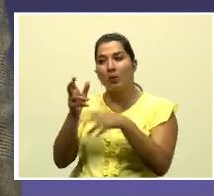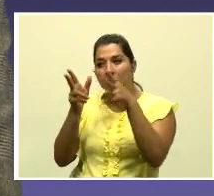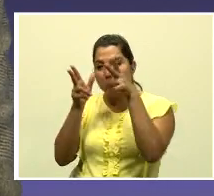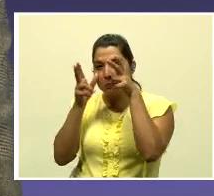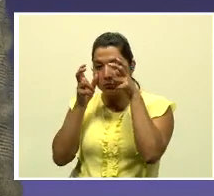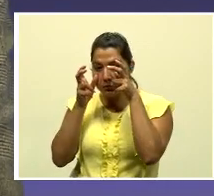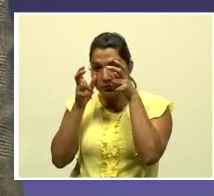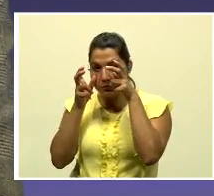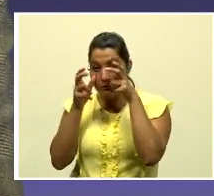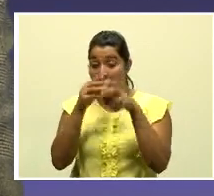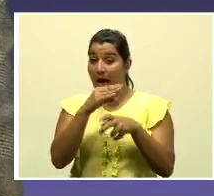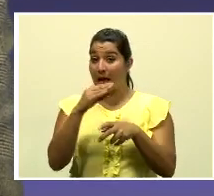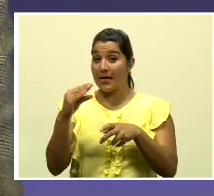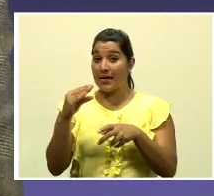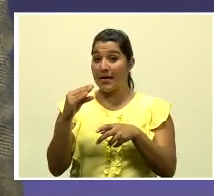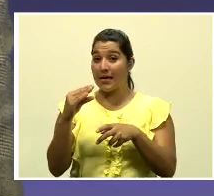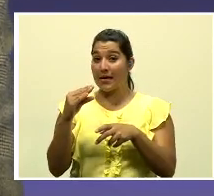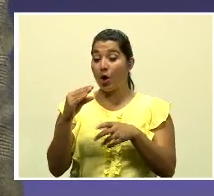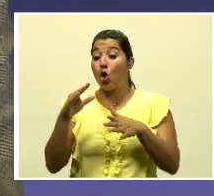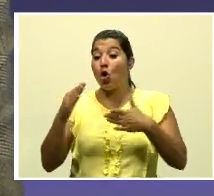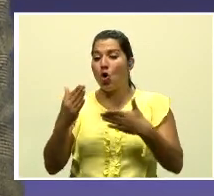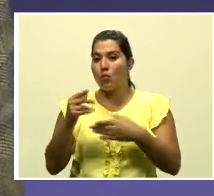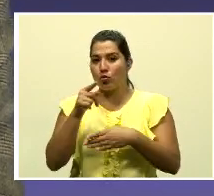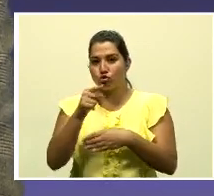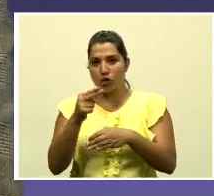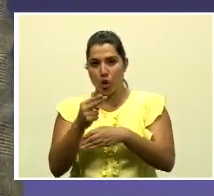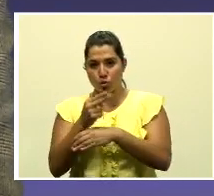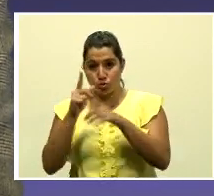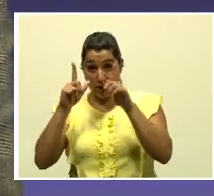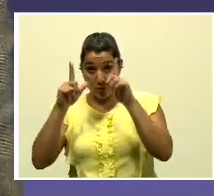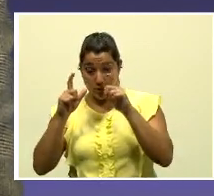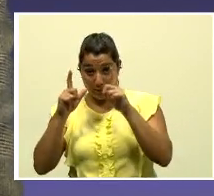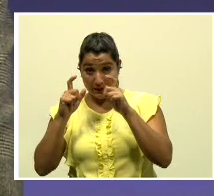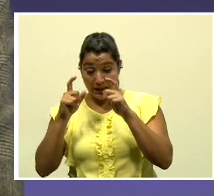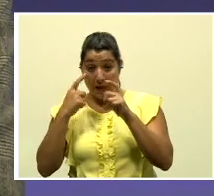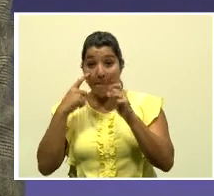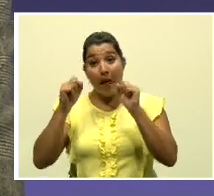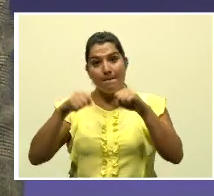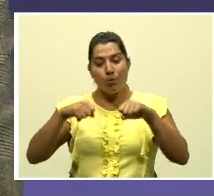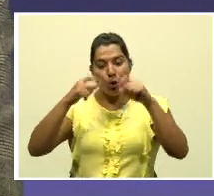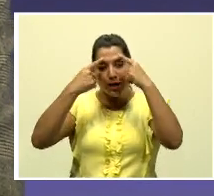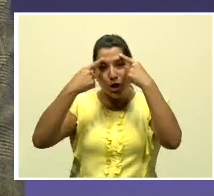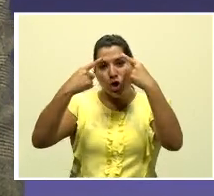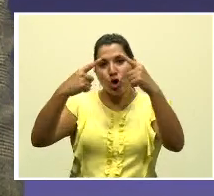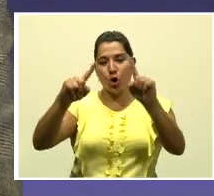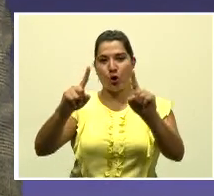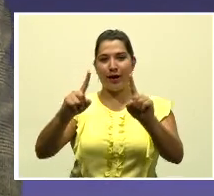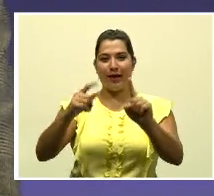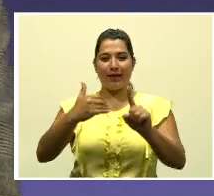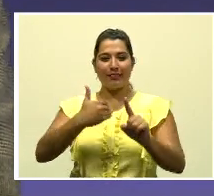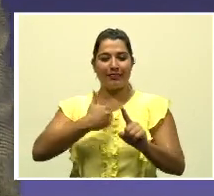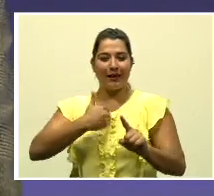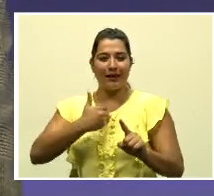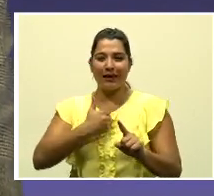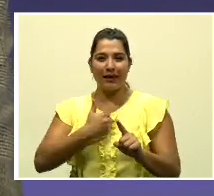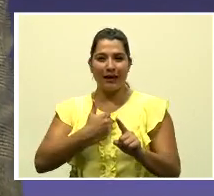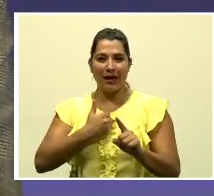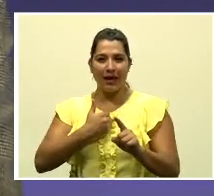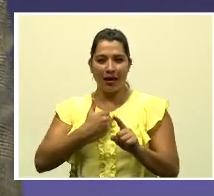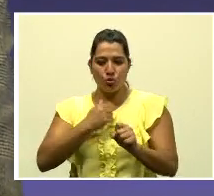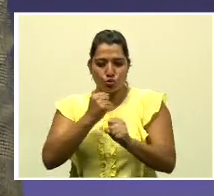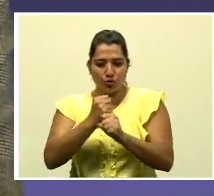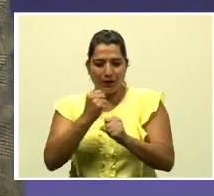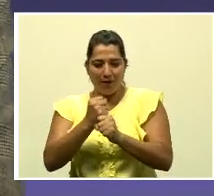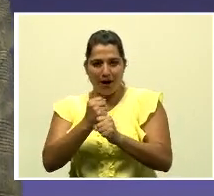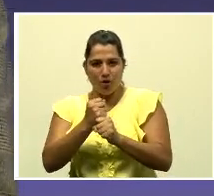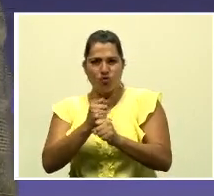y el uso que usted le dé a la herramienta cámara para obtener un resultado que se pueda calificar de